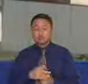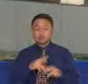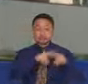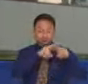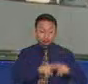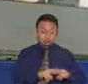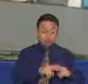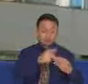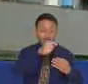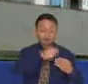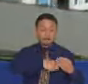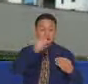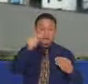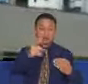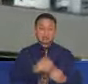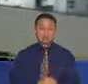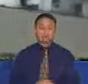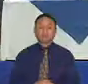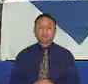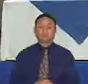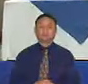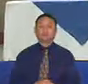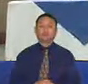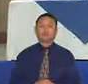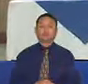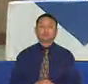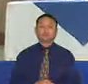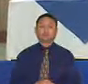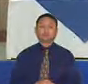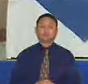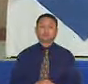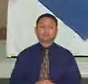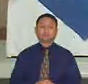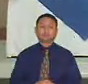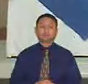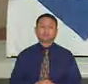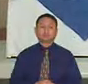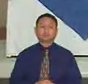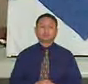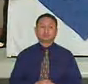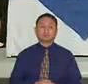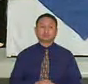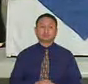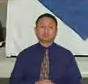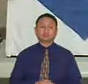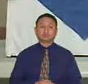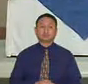oficializada por el Consejo Nacional Electoral. Informó Álvaro Terán.